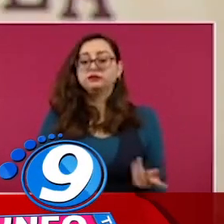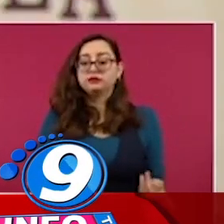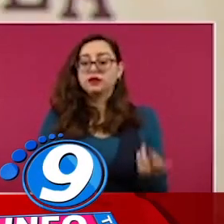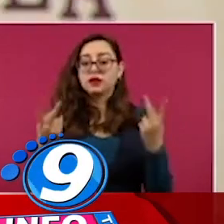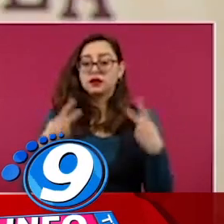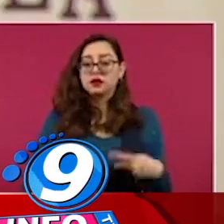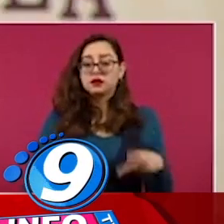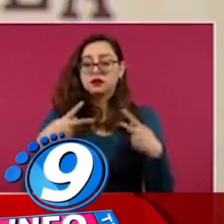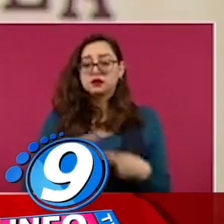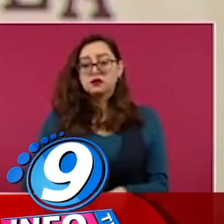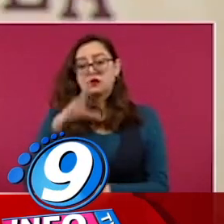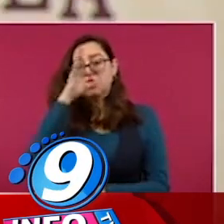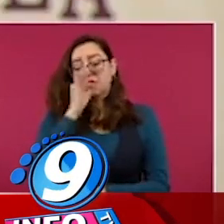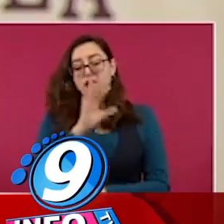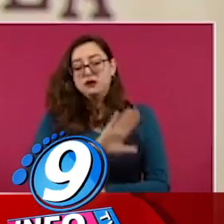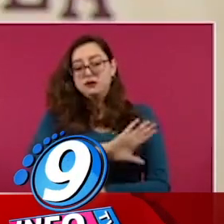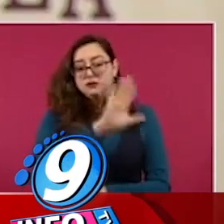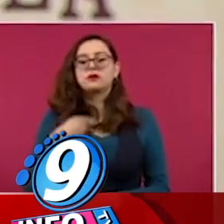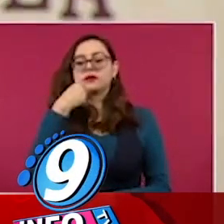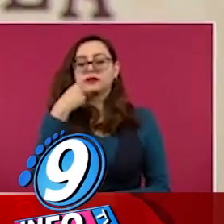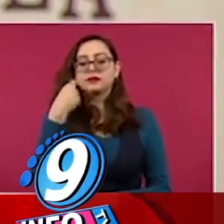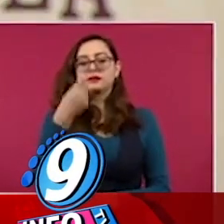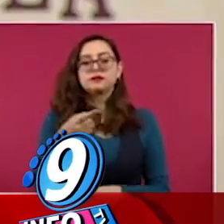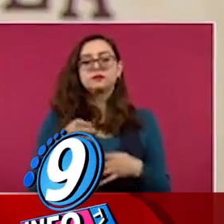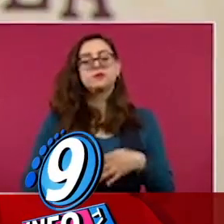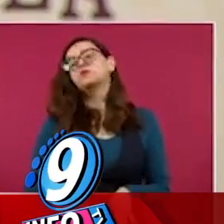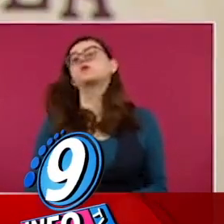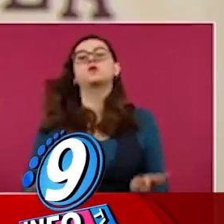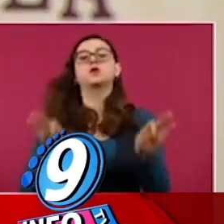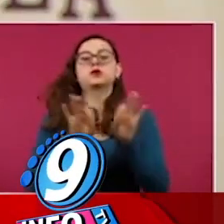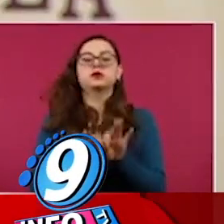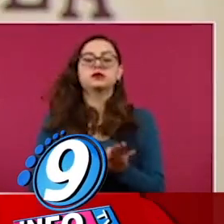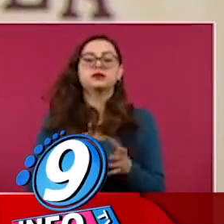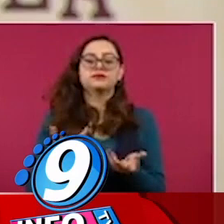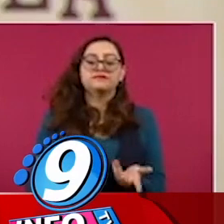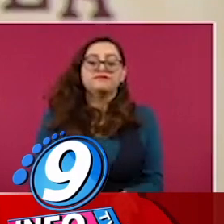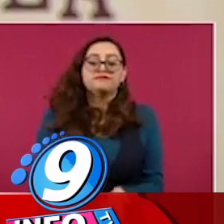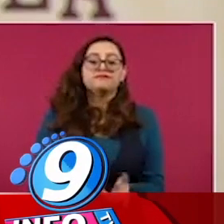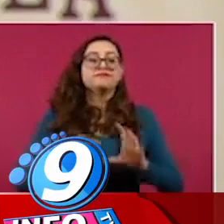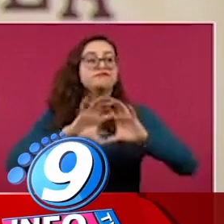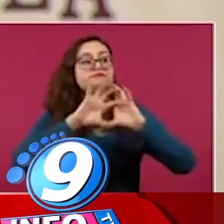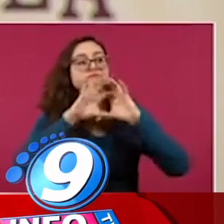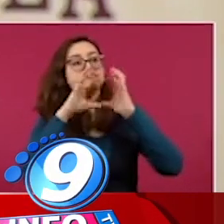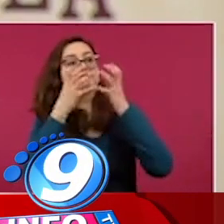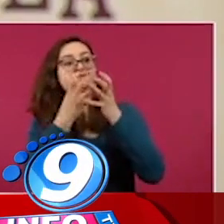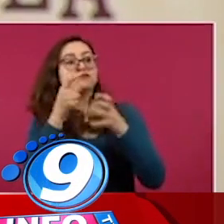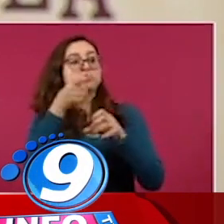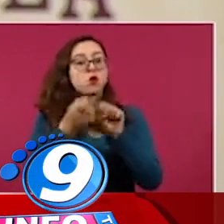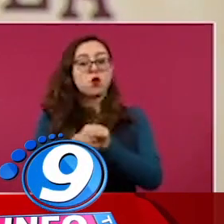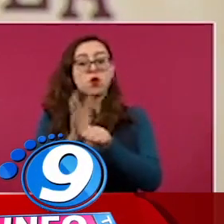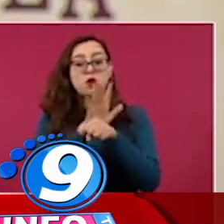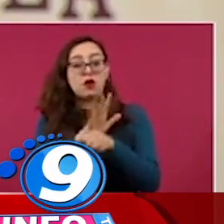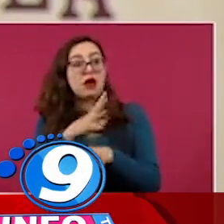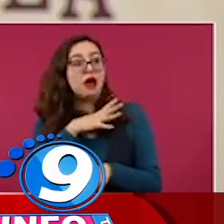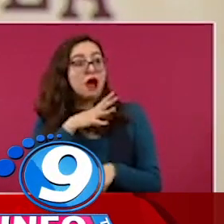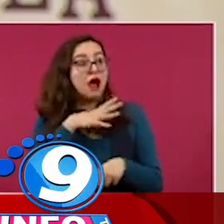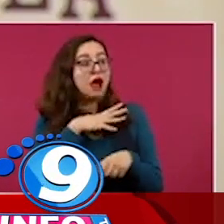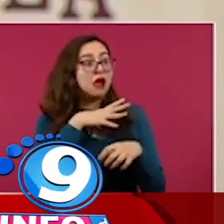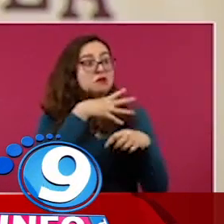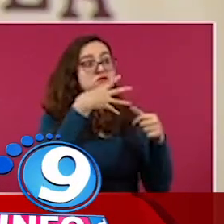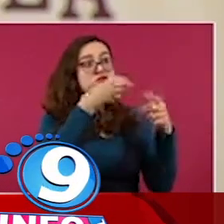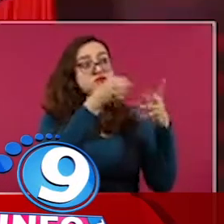toallas y sábanas de la persona enferma y los utensilios para comer además limpiar y desinfectar superficies